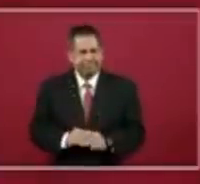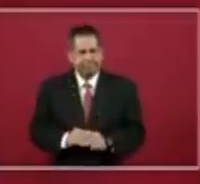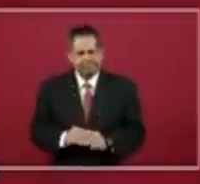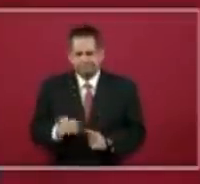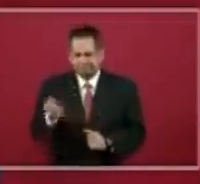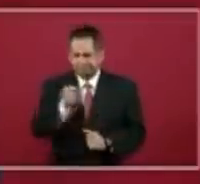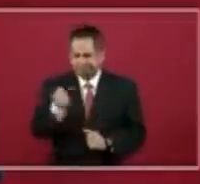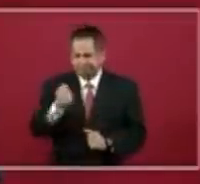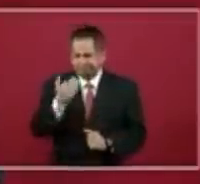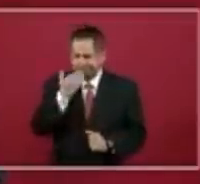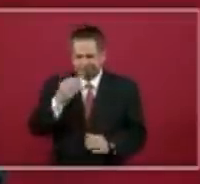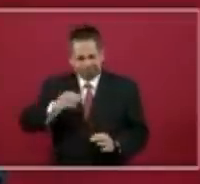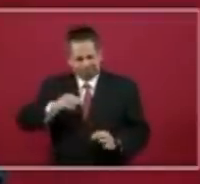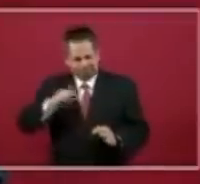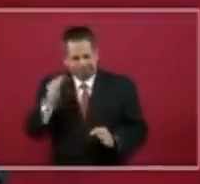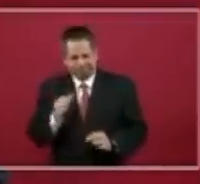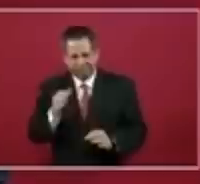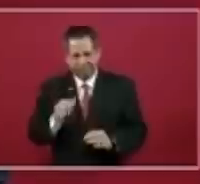eficaz